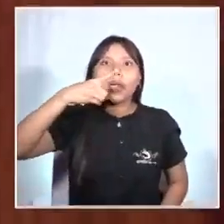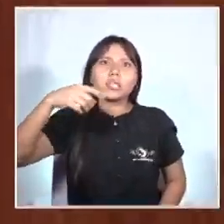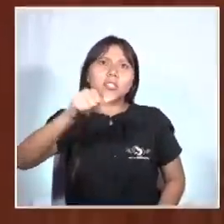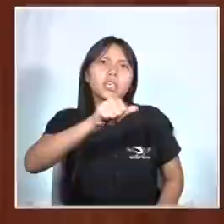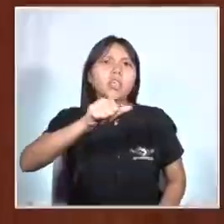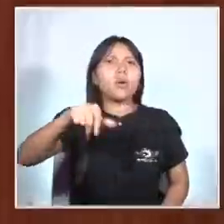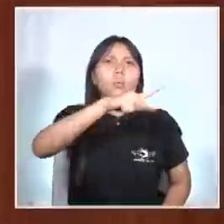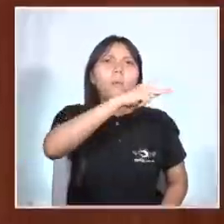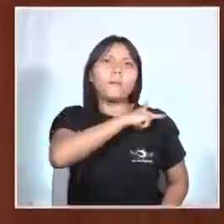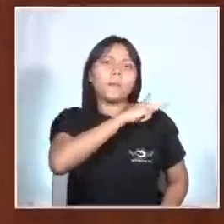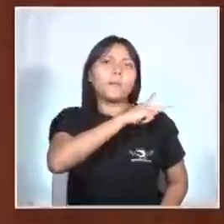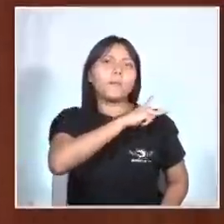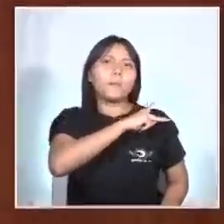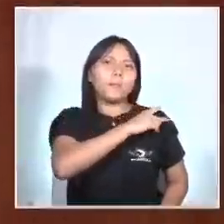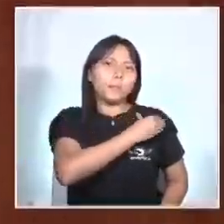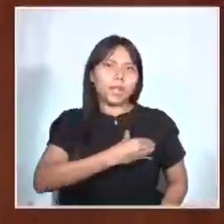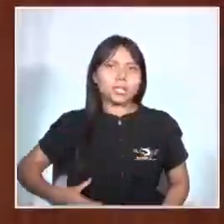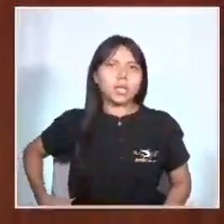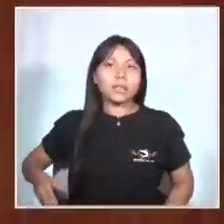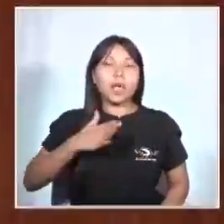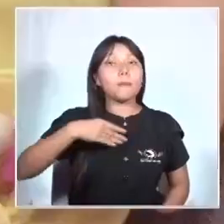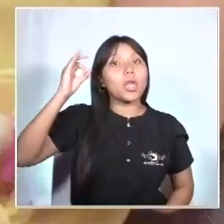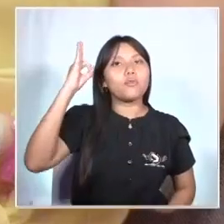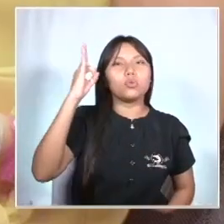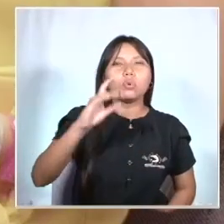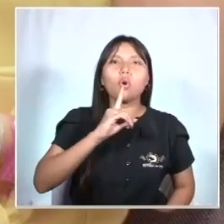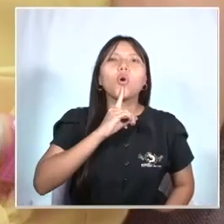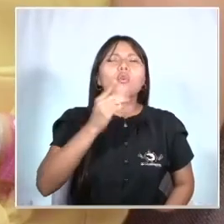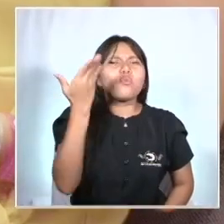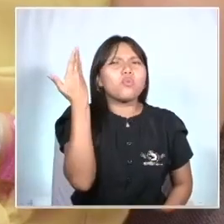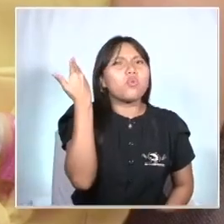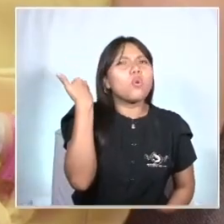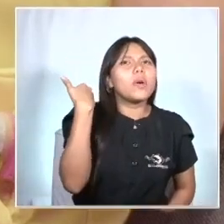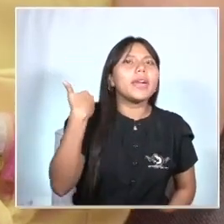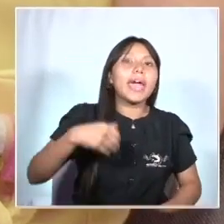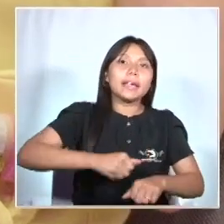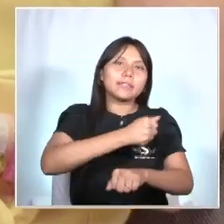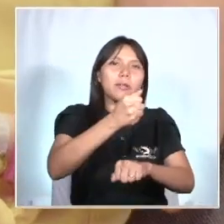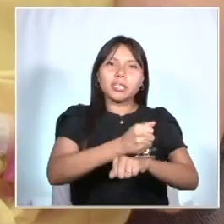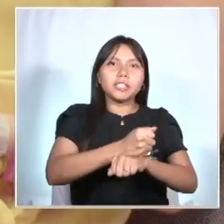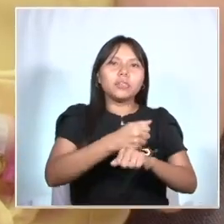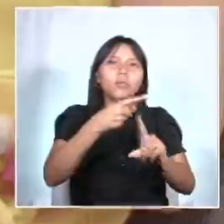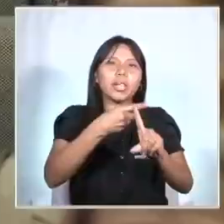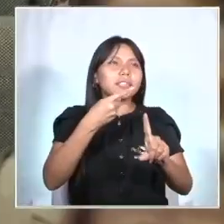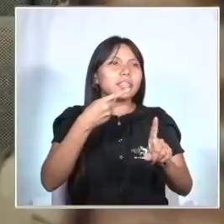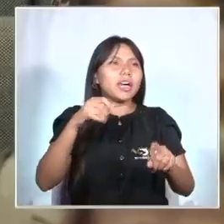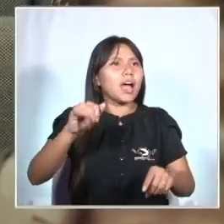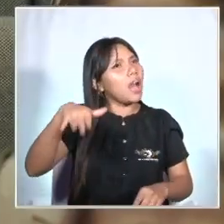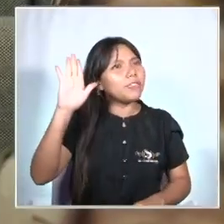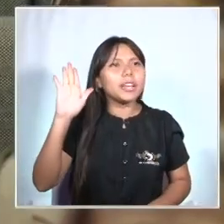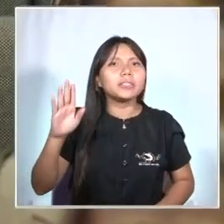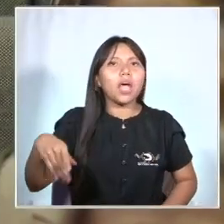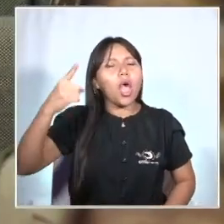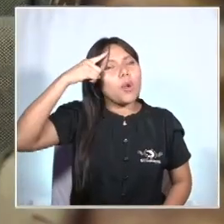presidente. Mi futuro fue definido desde la eternidad por